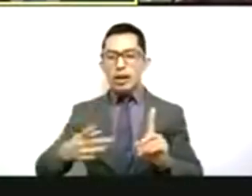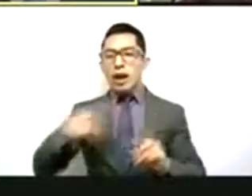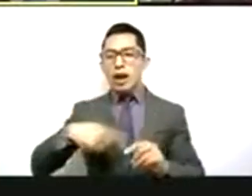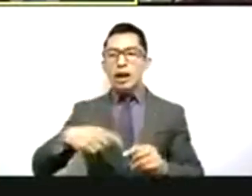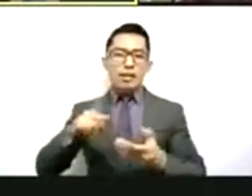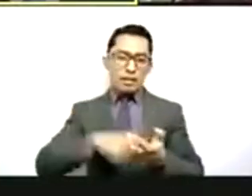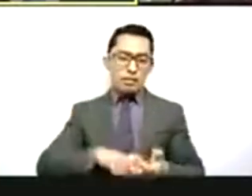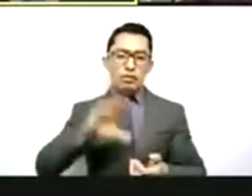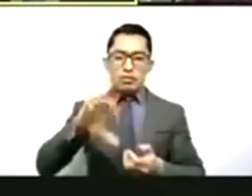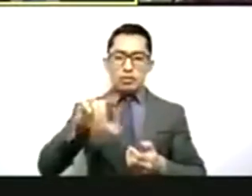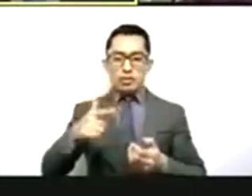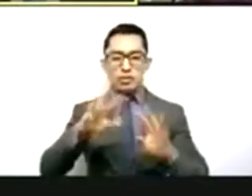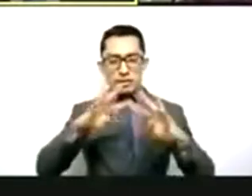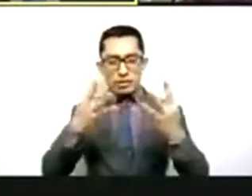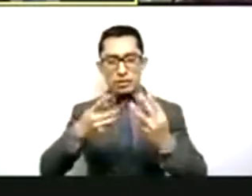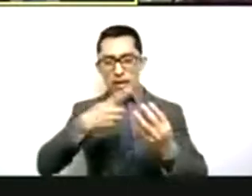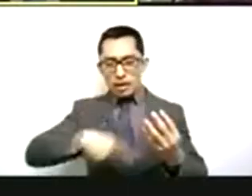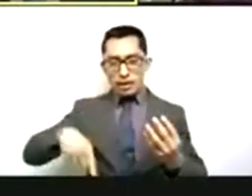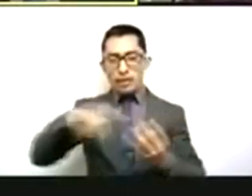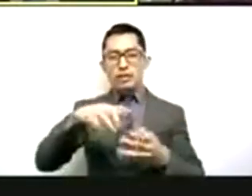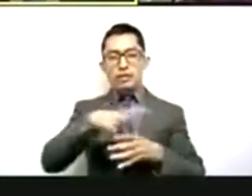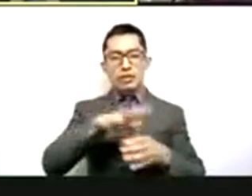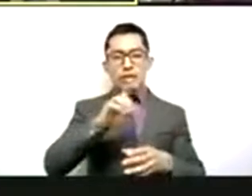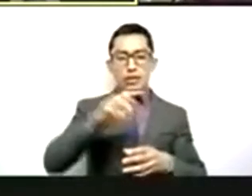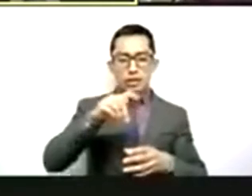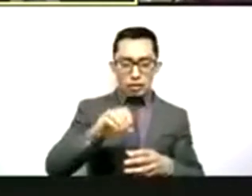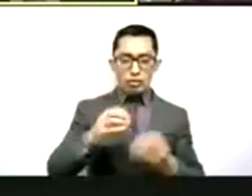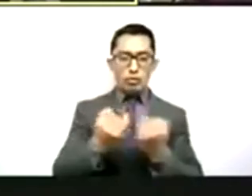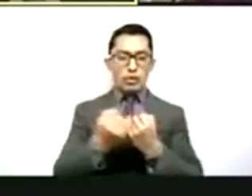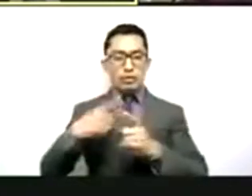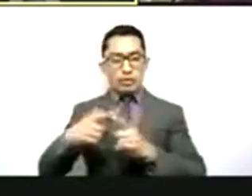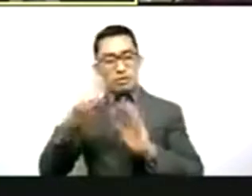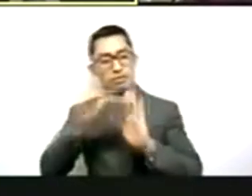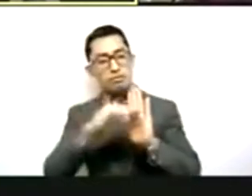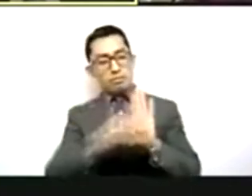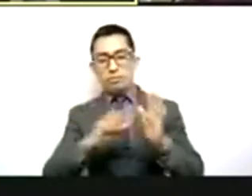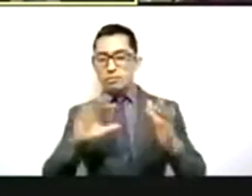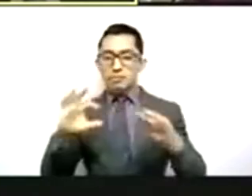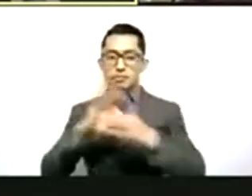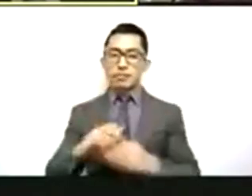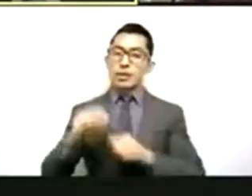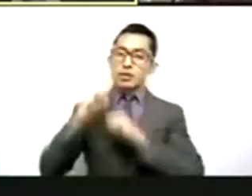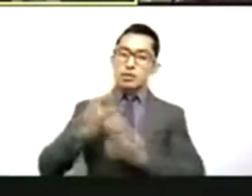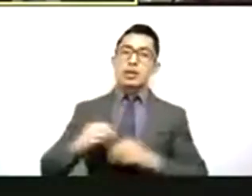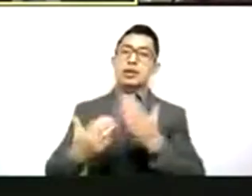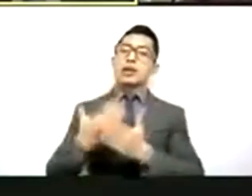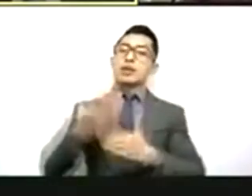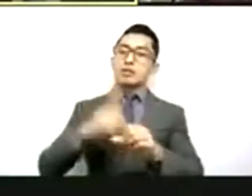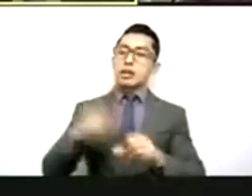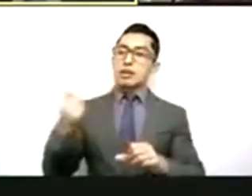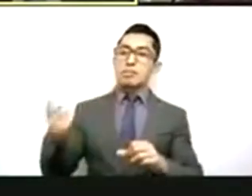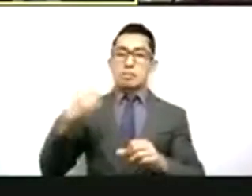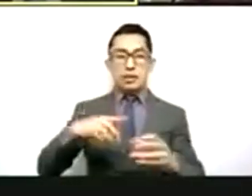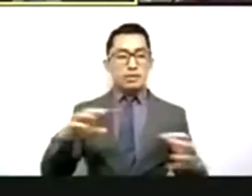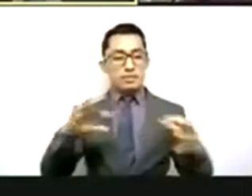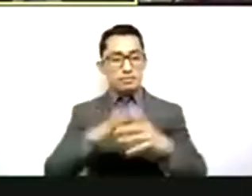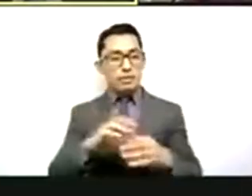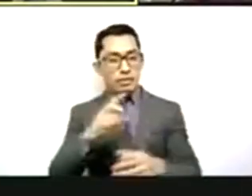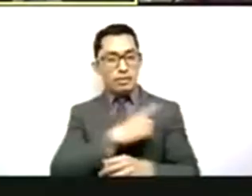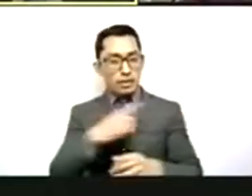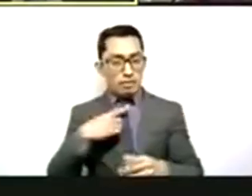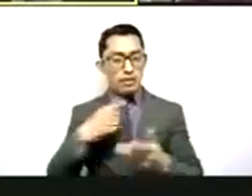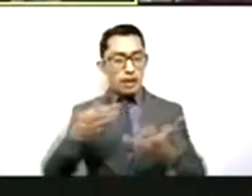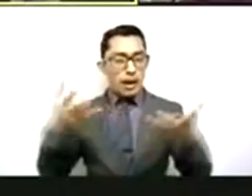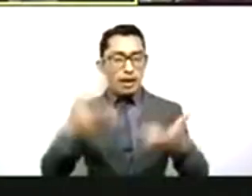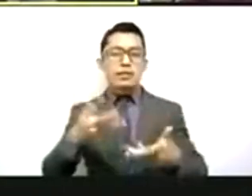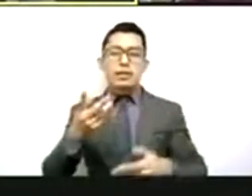distritales y locales en sintonía con las directrices marcadas por las autoridades nacionales en la materia. Pero